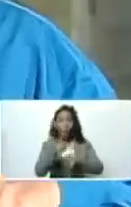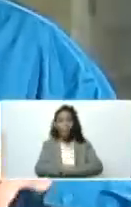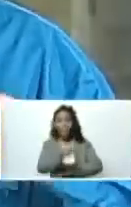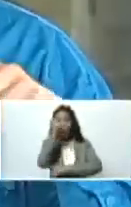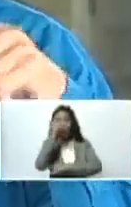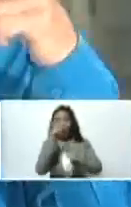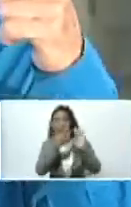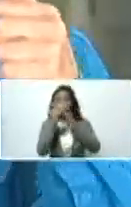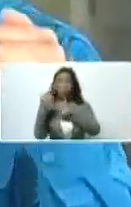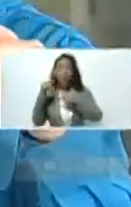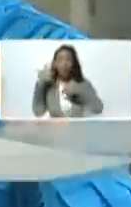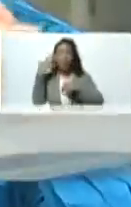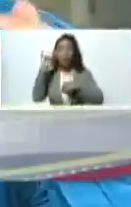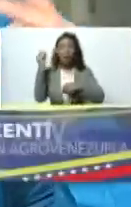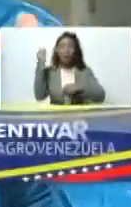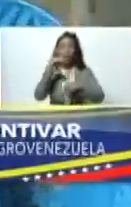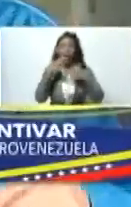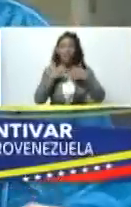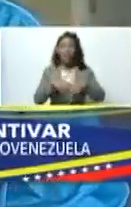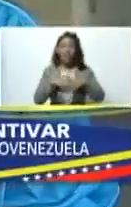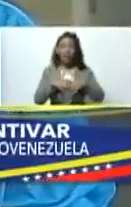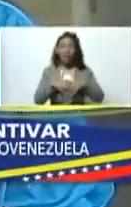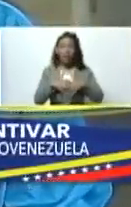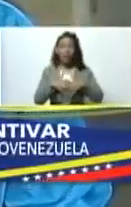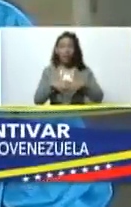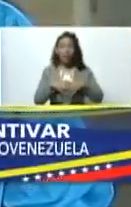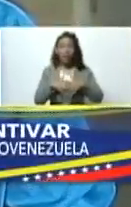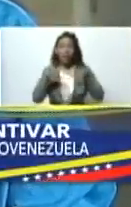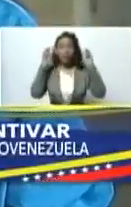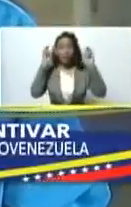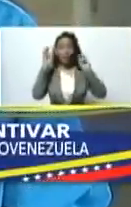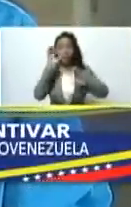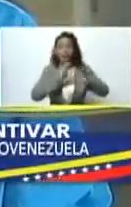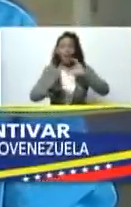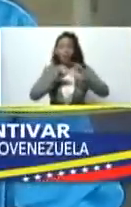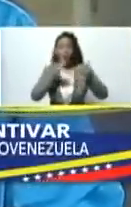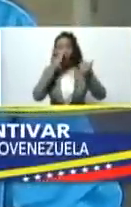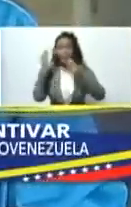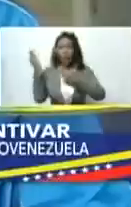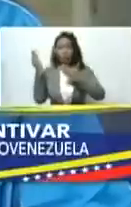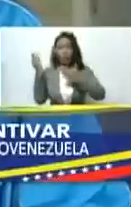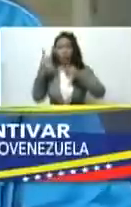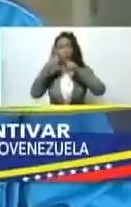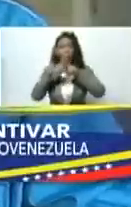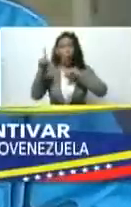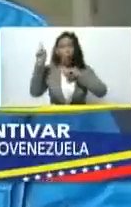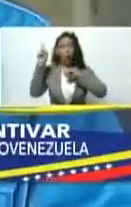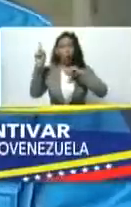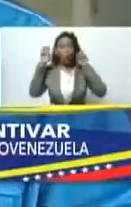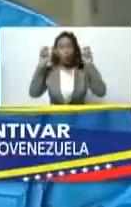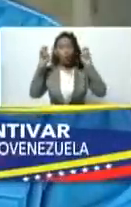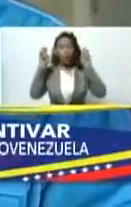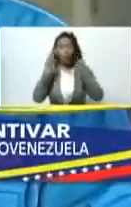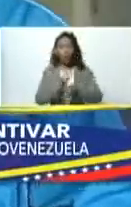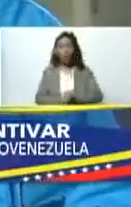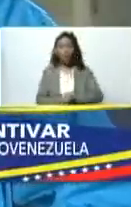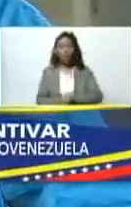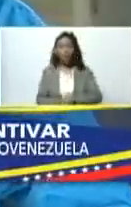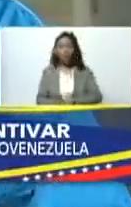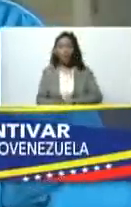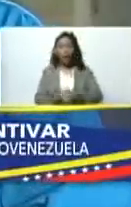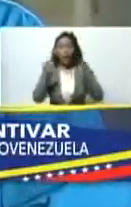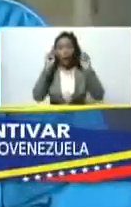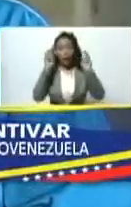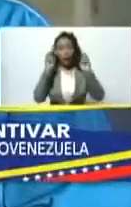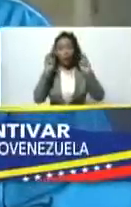y ahora están industrializando elementos científicos eso y el otro sustrato es el sustrato